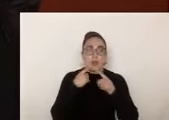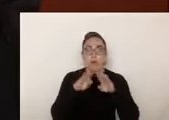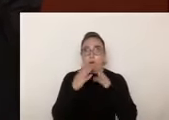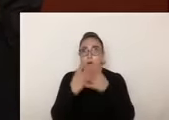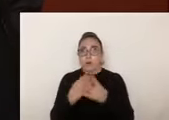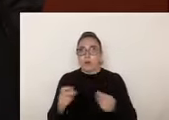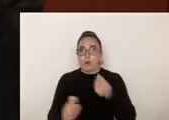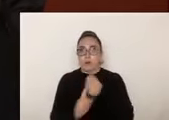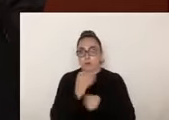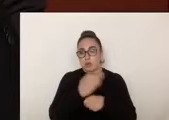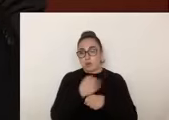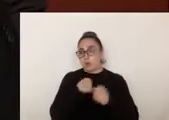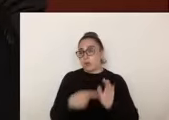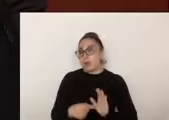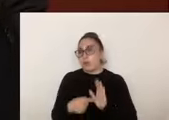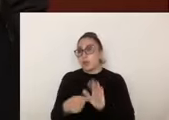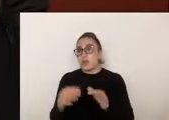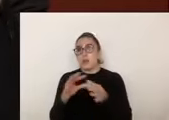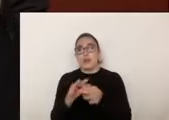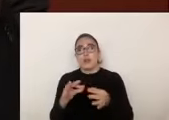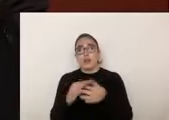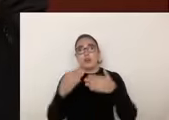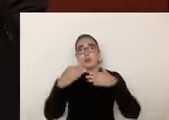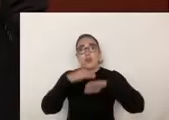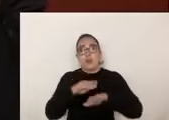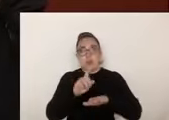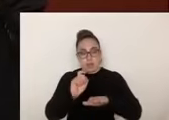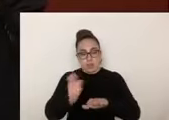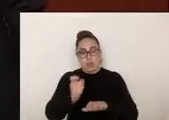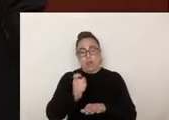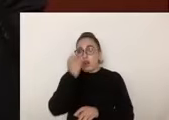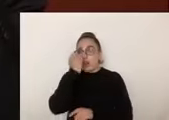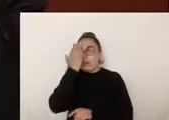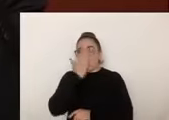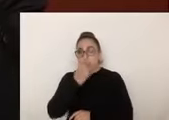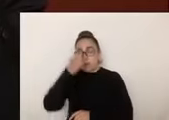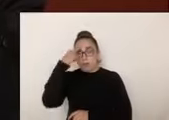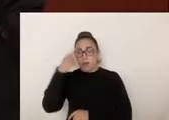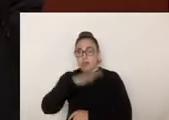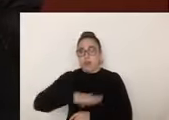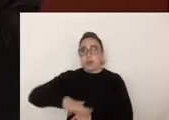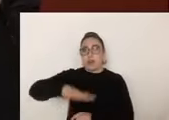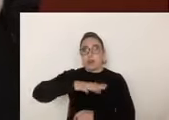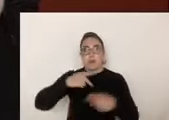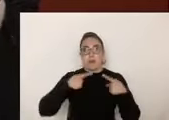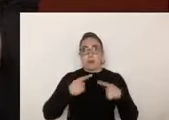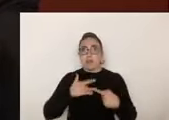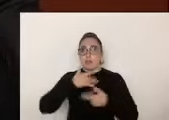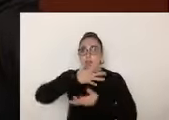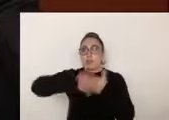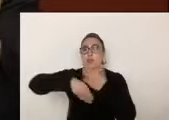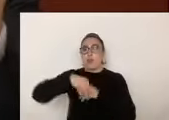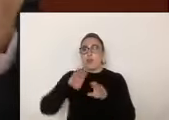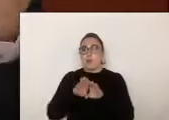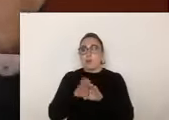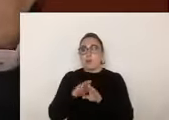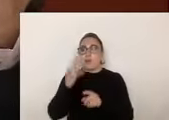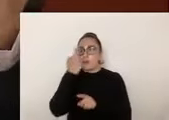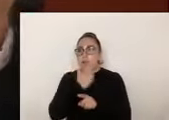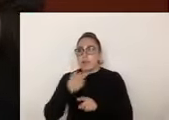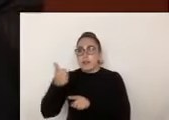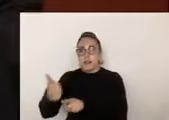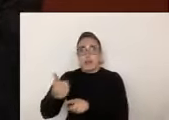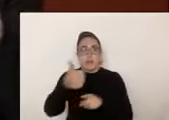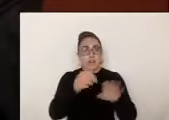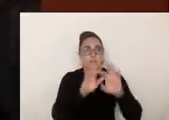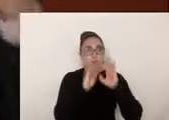estoy hablando de otra cosa, estoy hablando de una visión más humana, pero conforme a las disciplinas que estudian al ser humano,